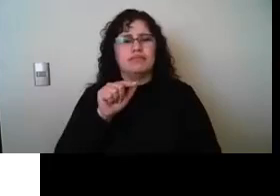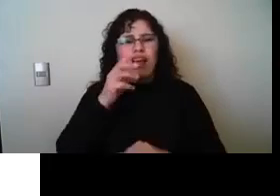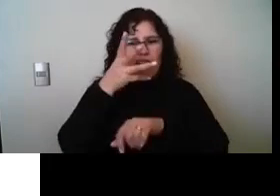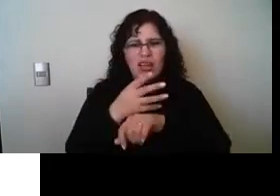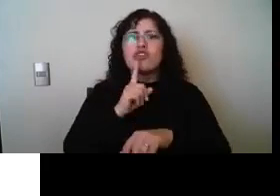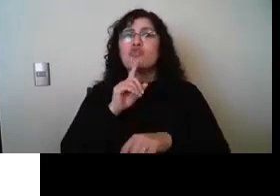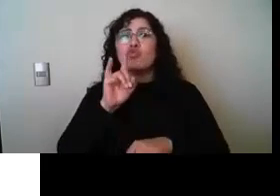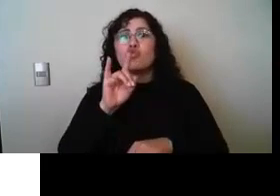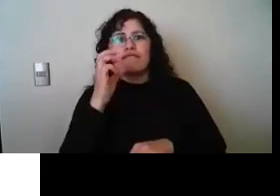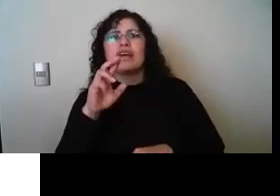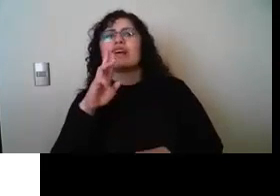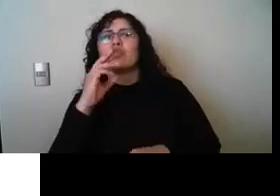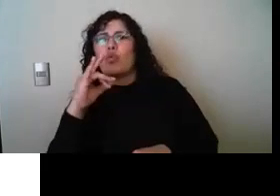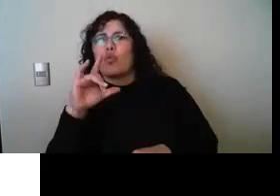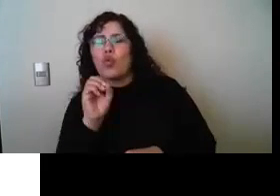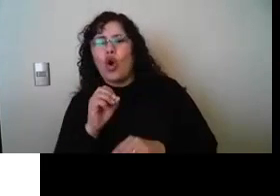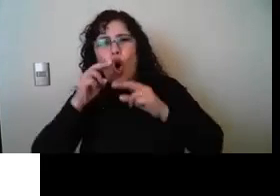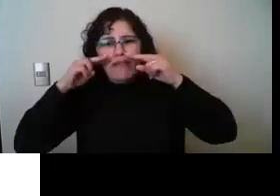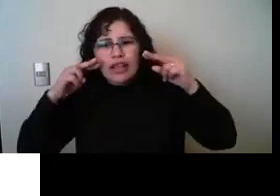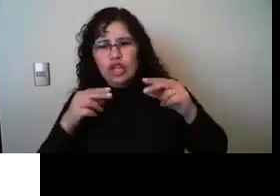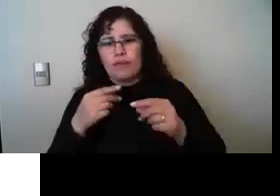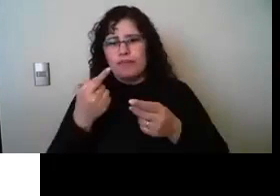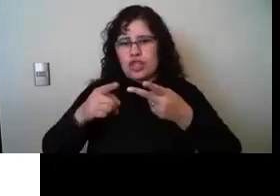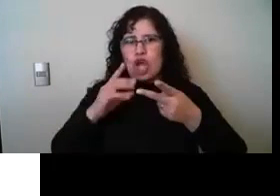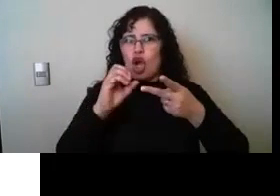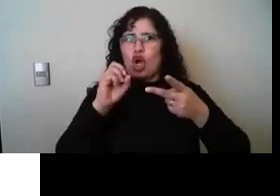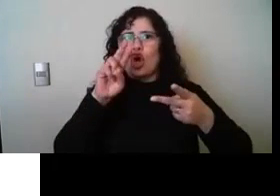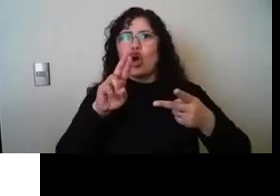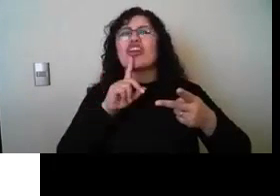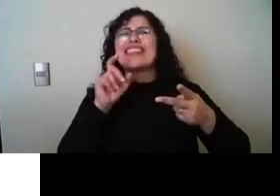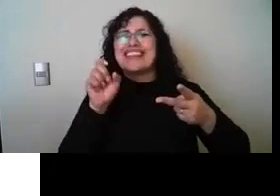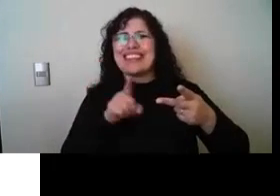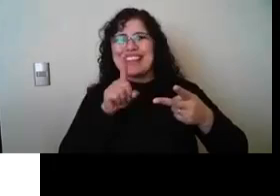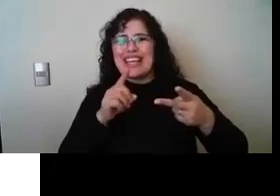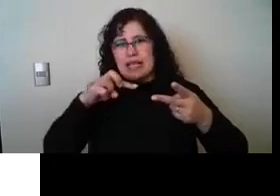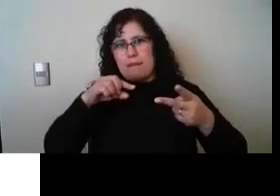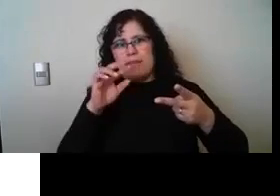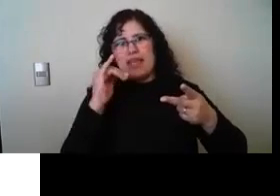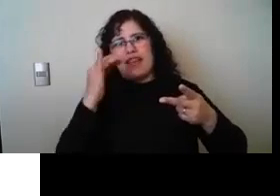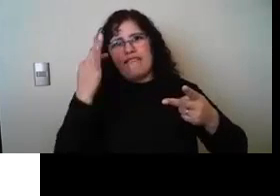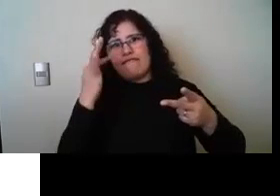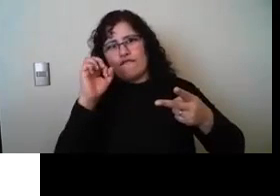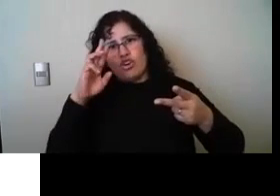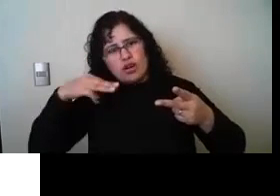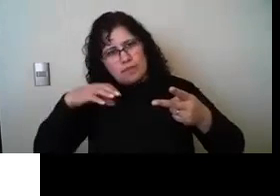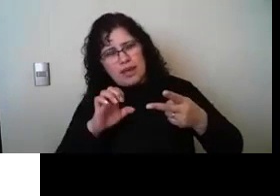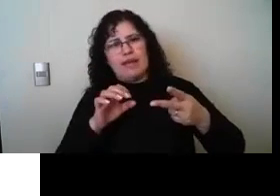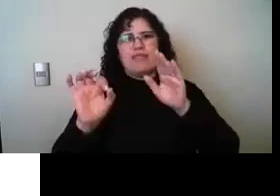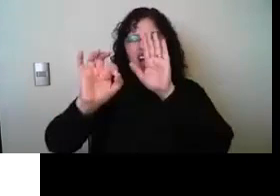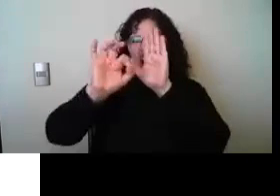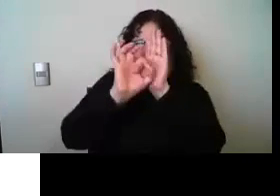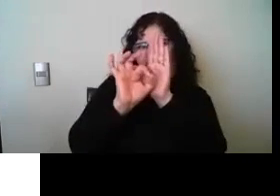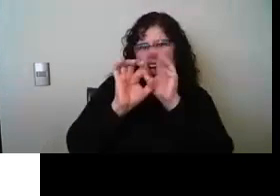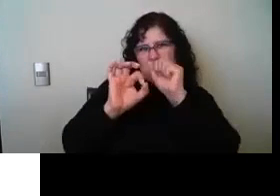tenemos un córtex piriforme, la amígdala y el